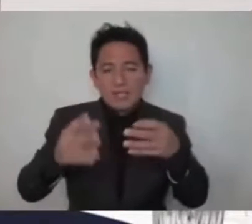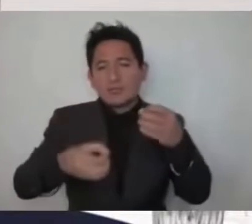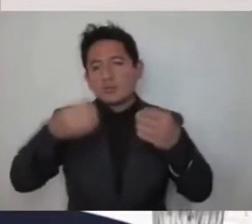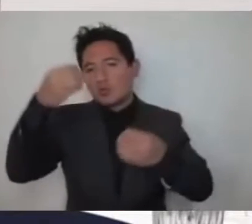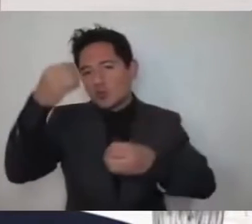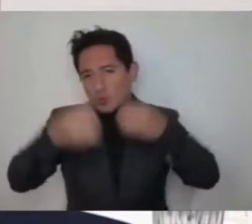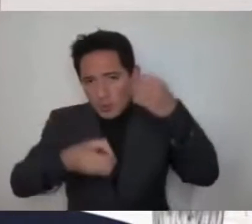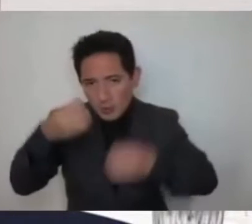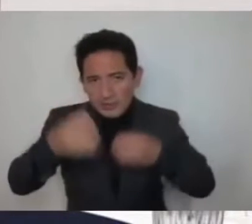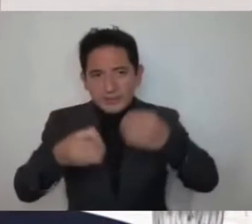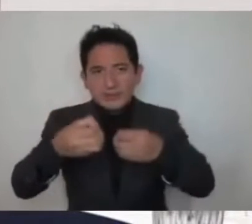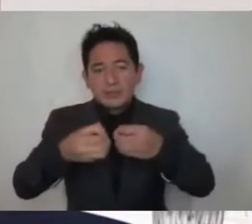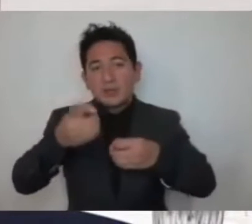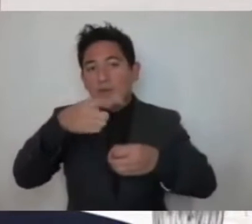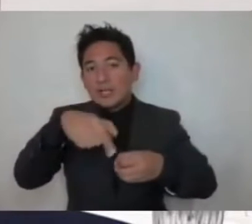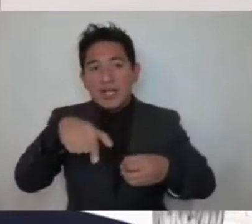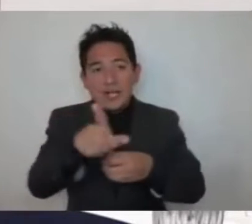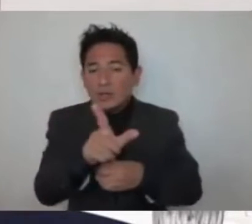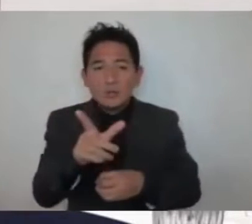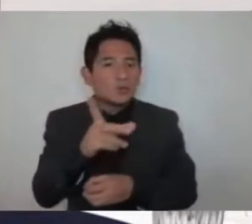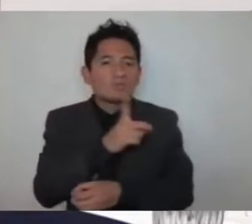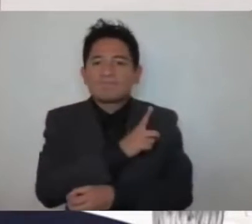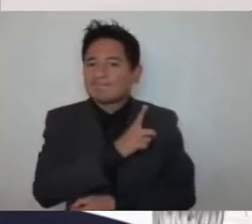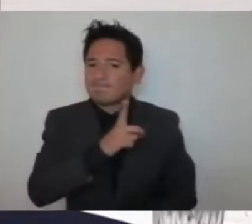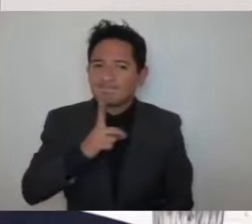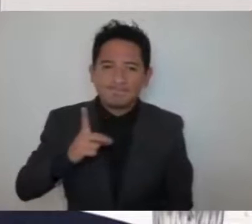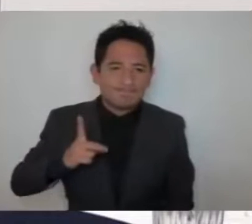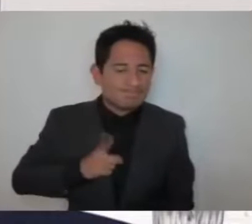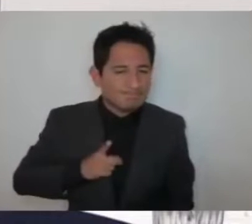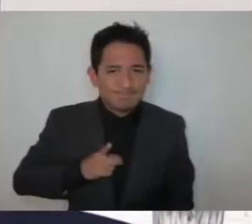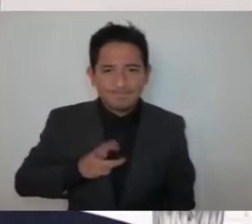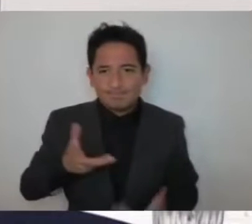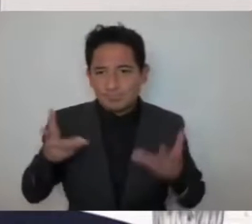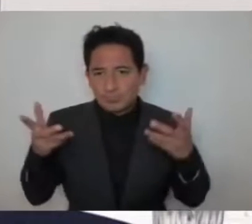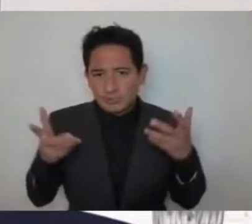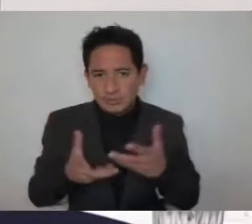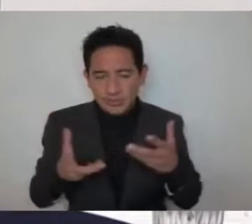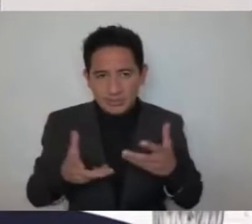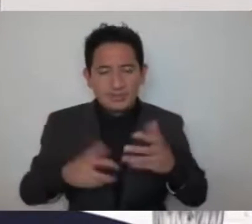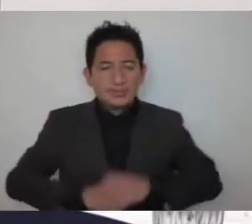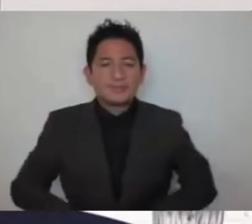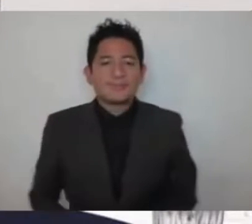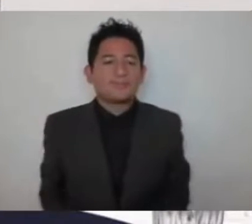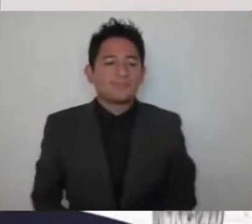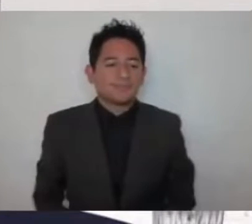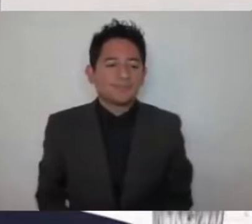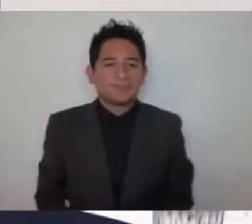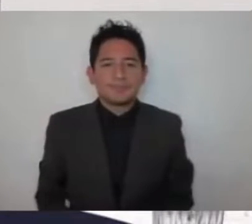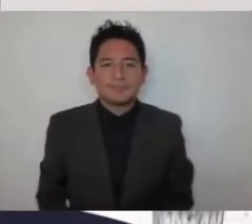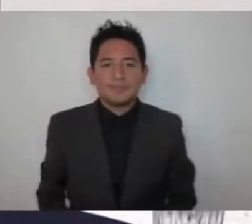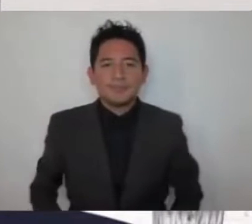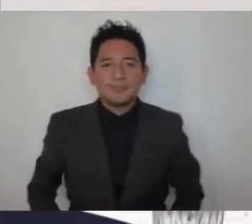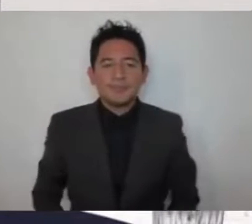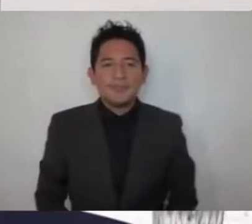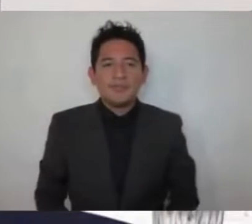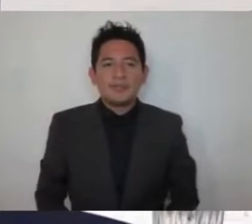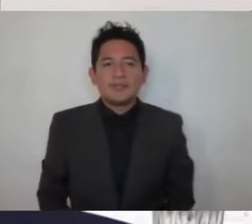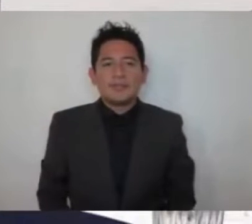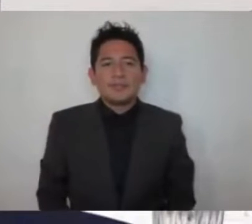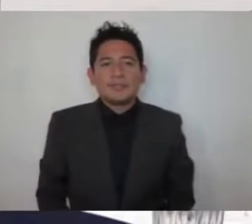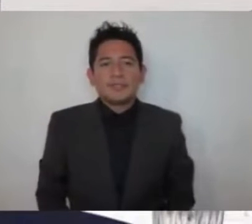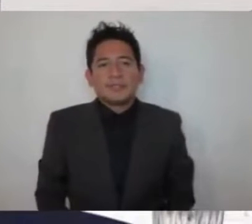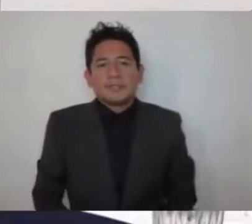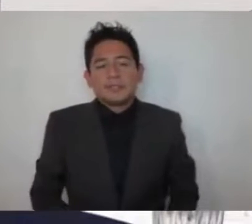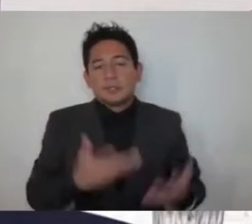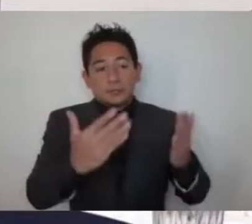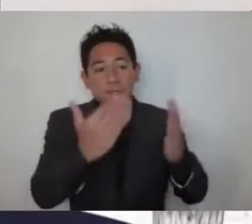como partiendo de todo lo que ha ocurrido y se divide en dos grandes bloques este protocolo pensamos en el el